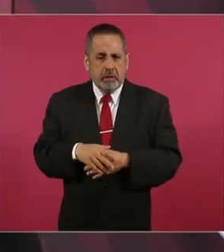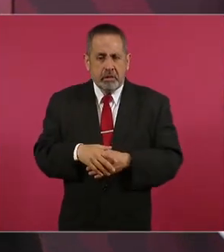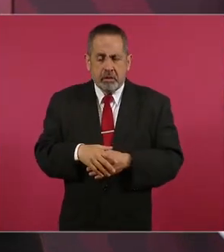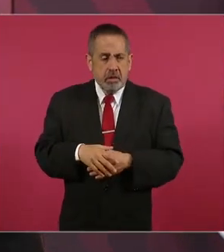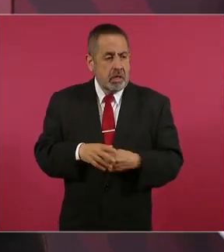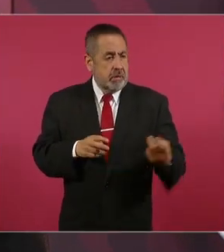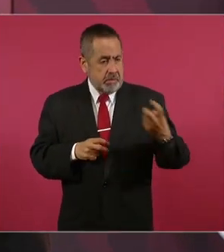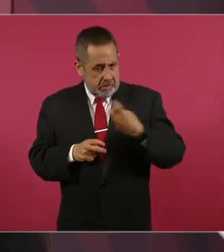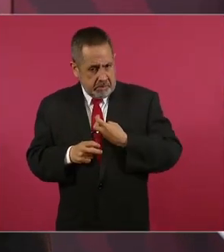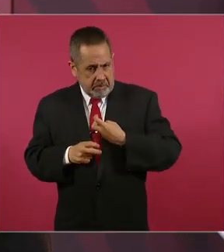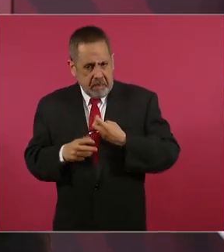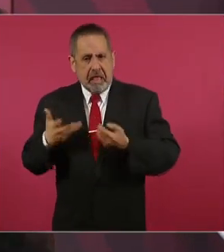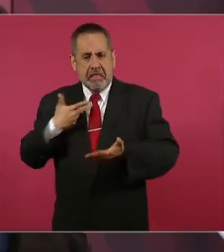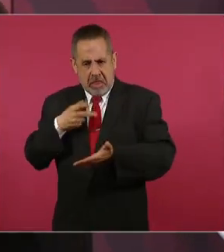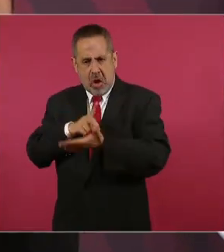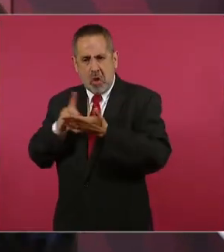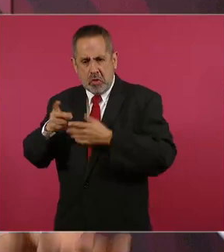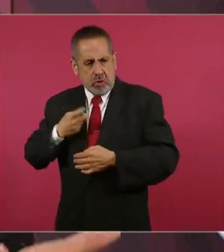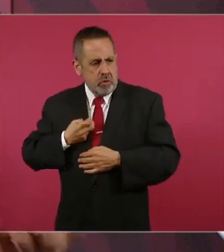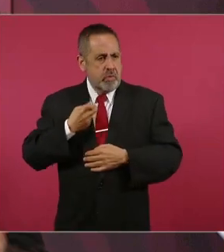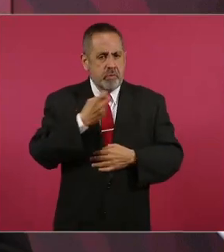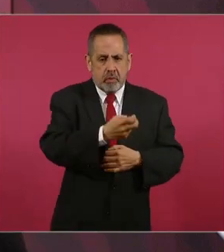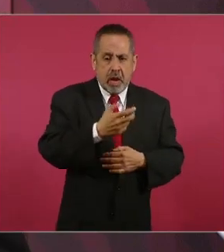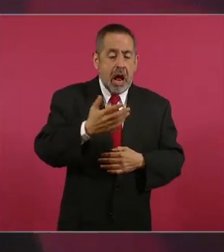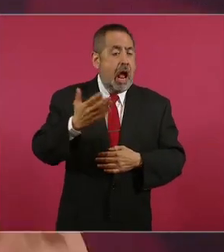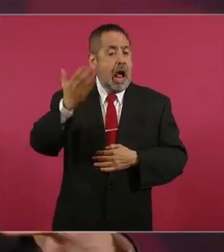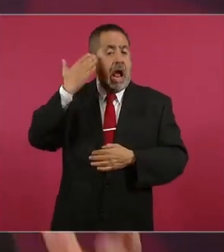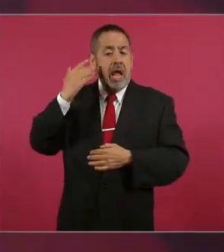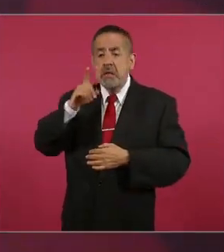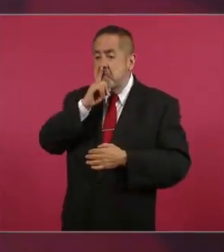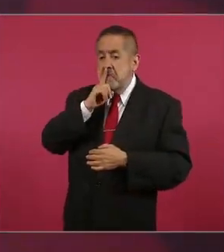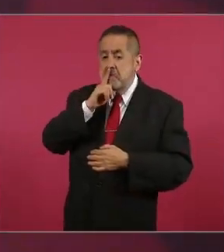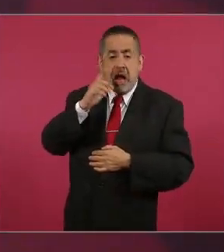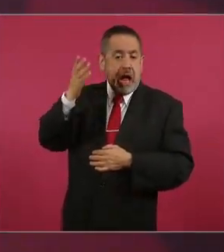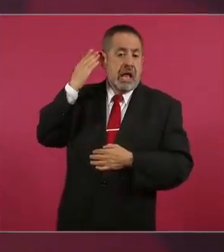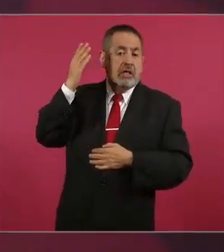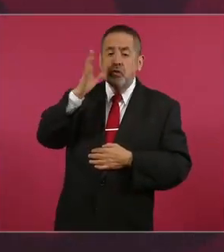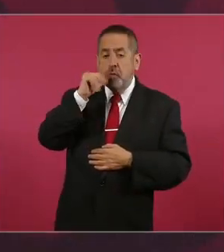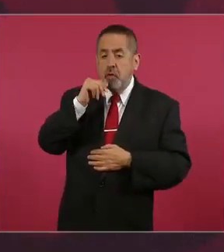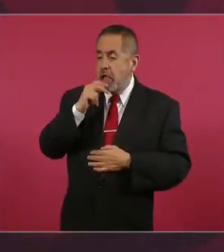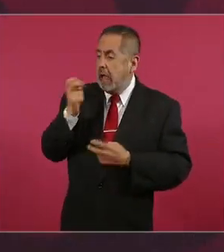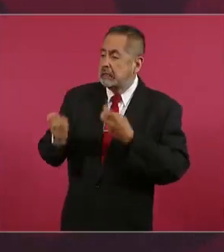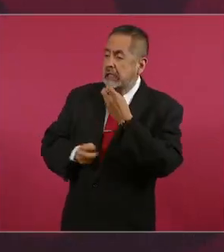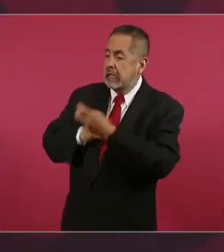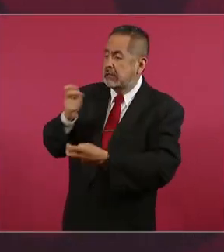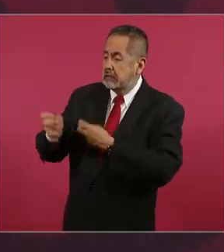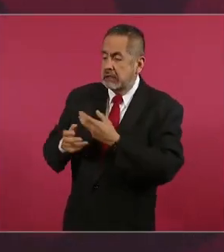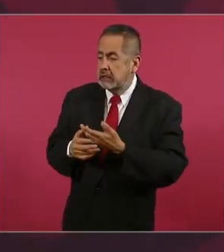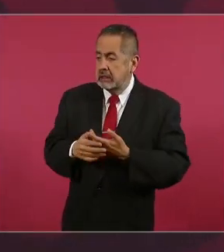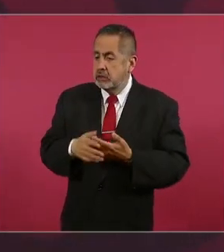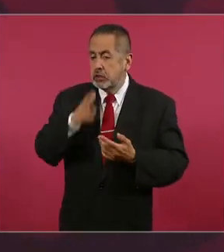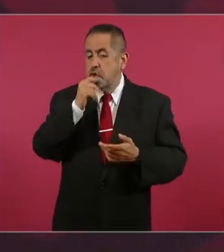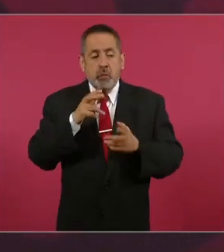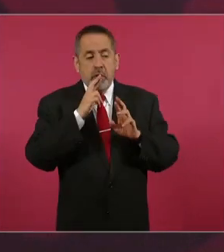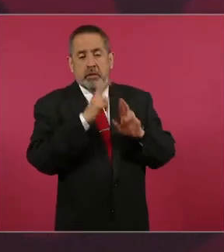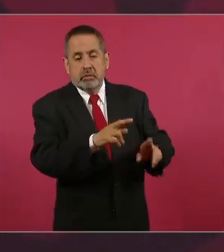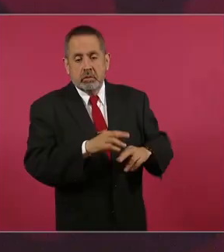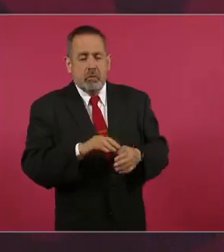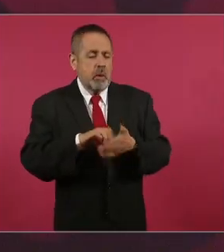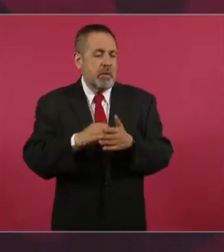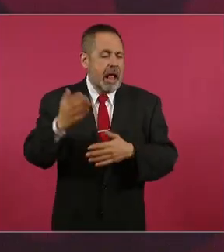réplica, antes no existía. Antes, si uno estaba en contra del régimen de